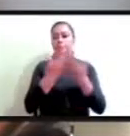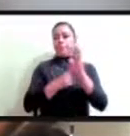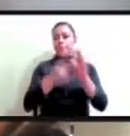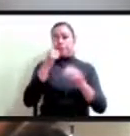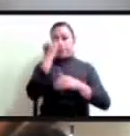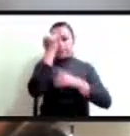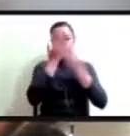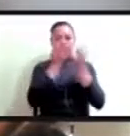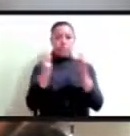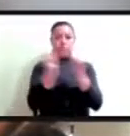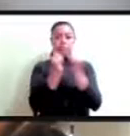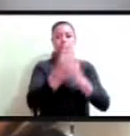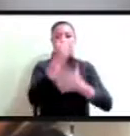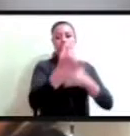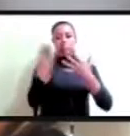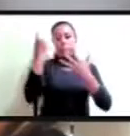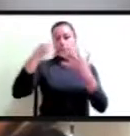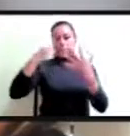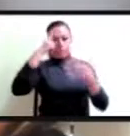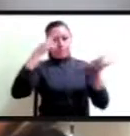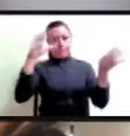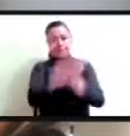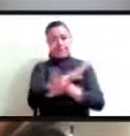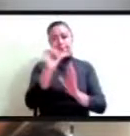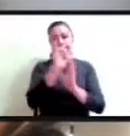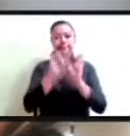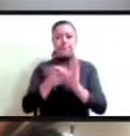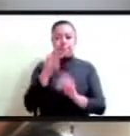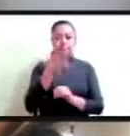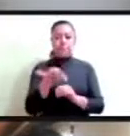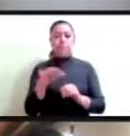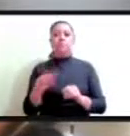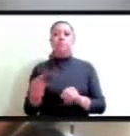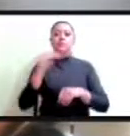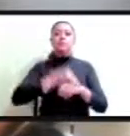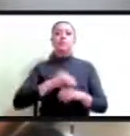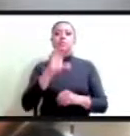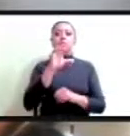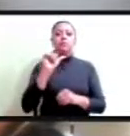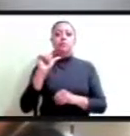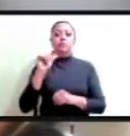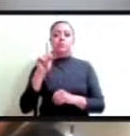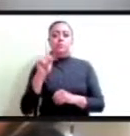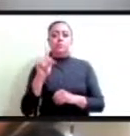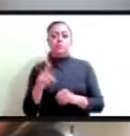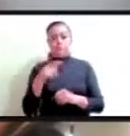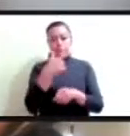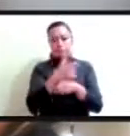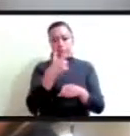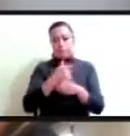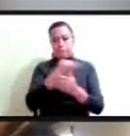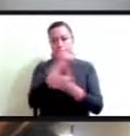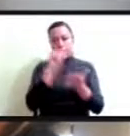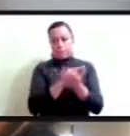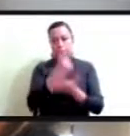modifique el artículo 19 y se adicione el capítulo séptimo a la Ley de Fiscalización Superior de la Ciudad de México.